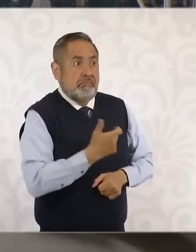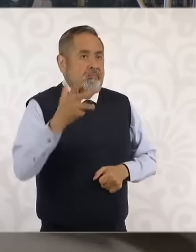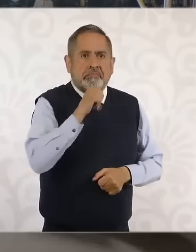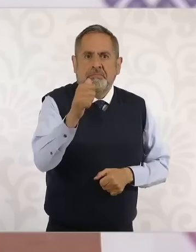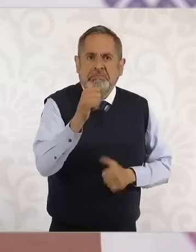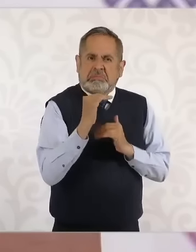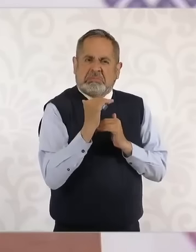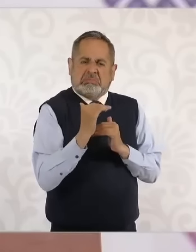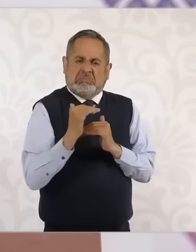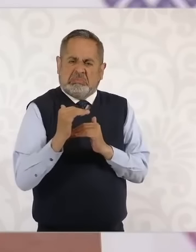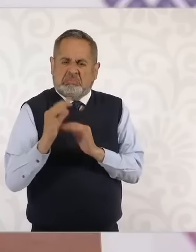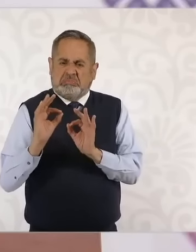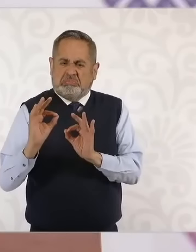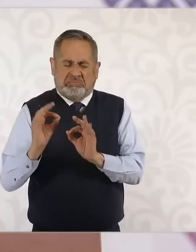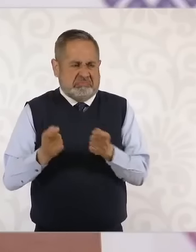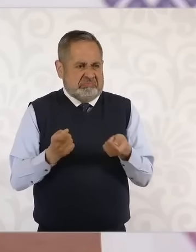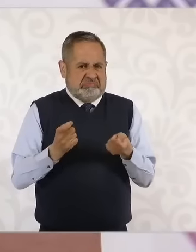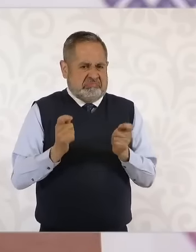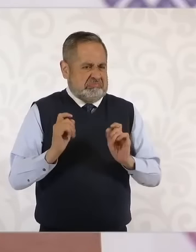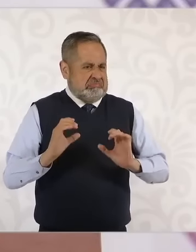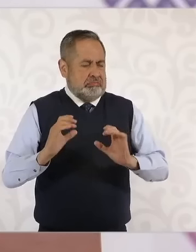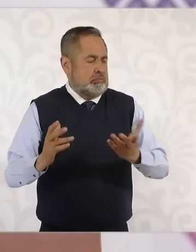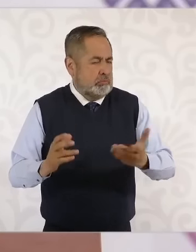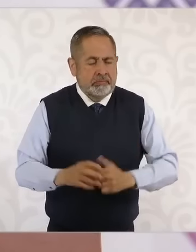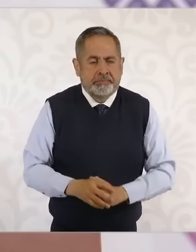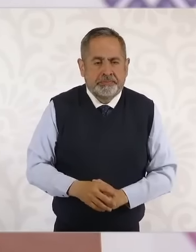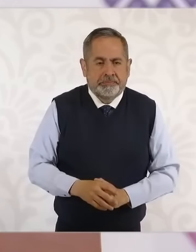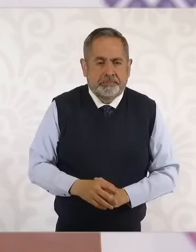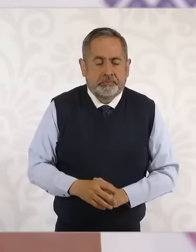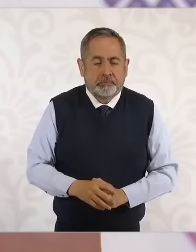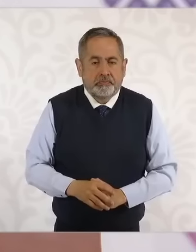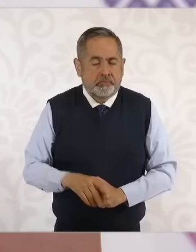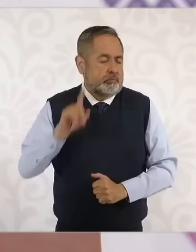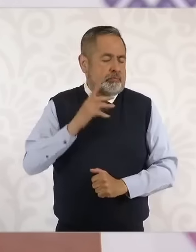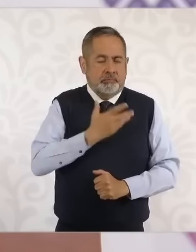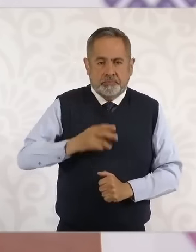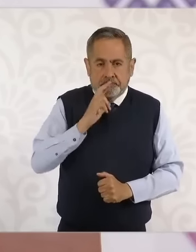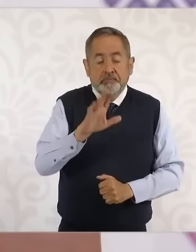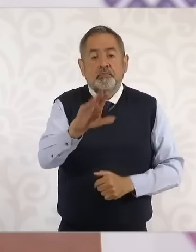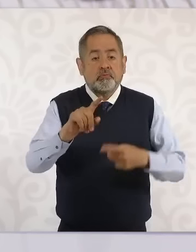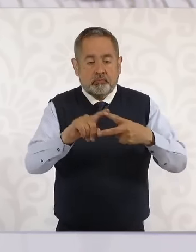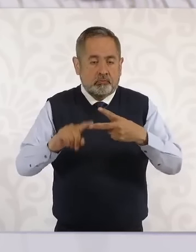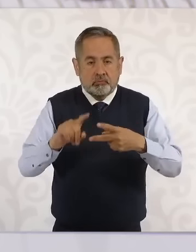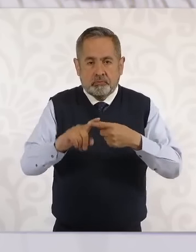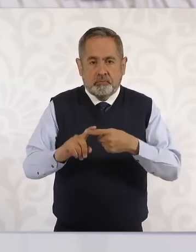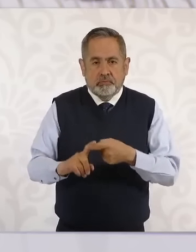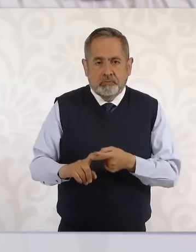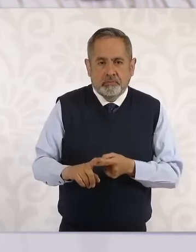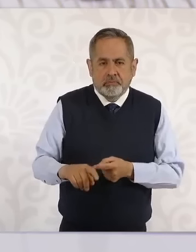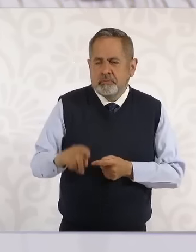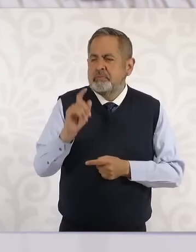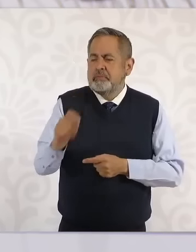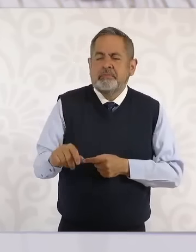Son varias acciones. Dos muy importantes son el PASIC, que es el